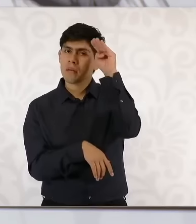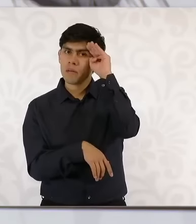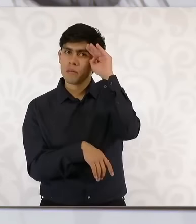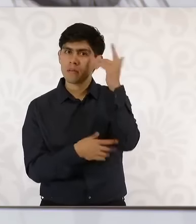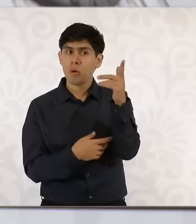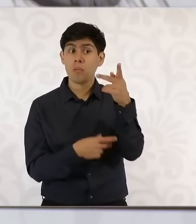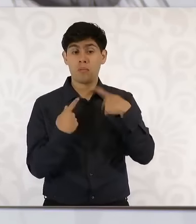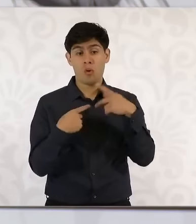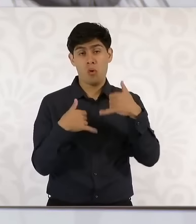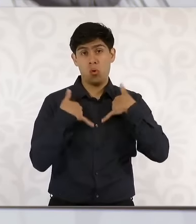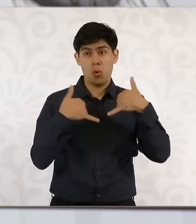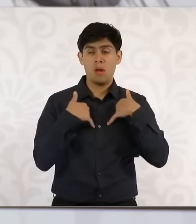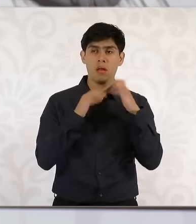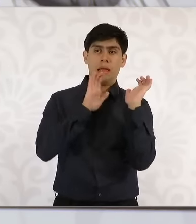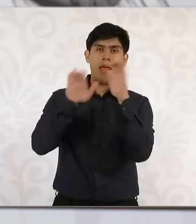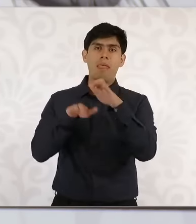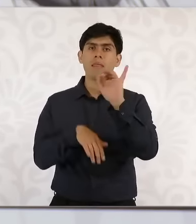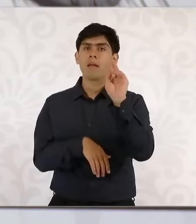acceso a la universidad?